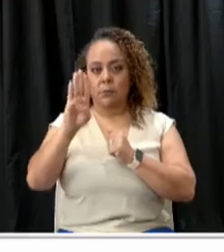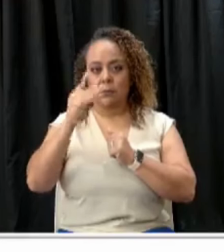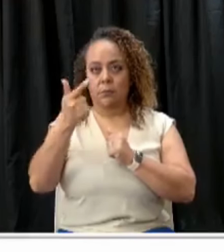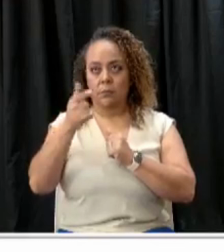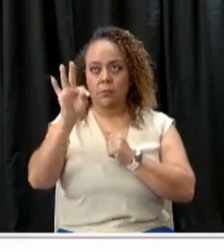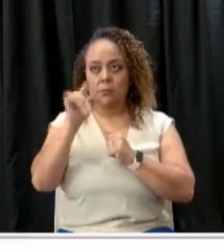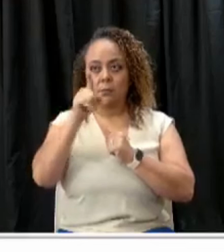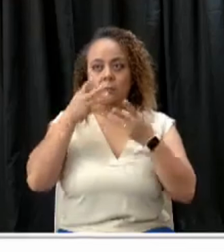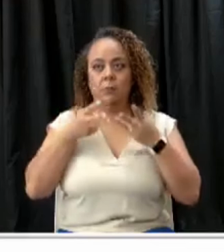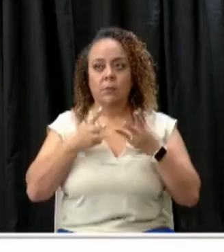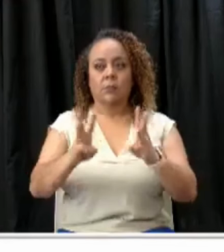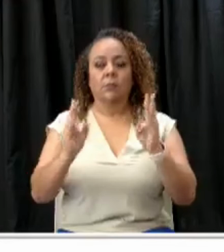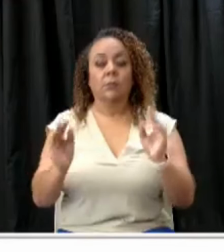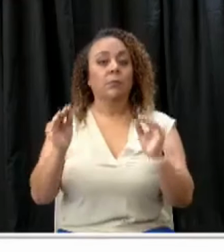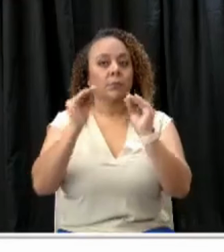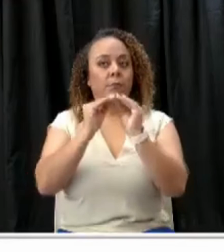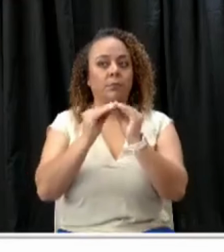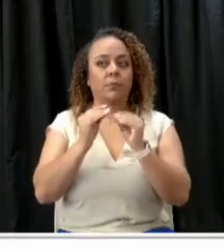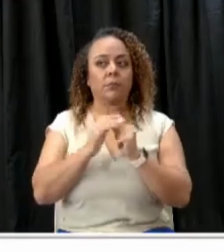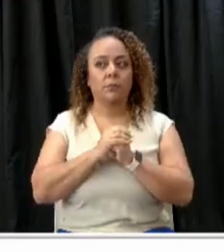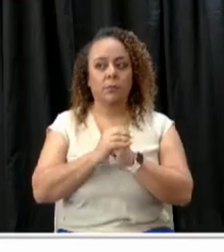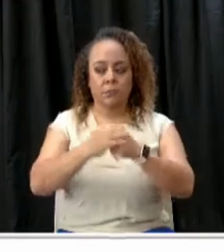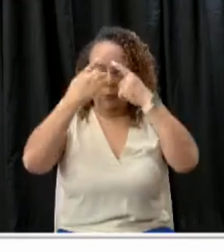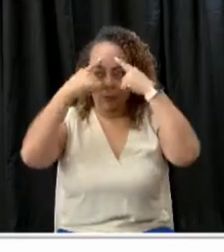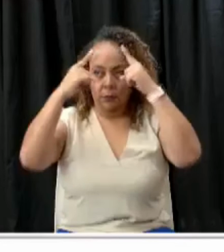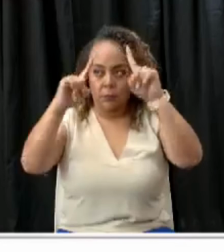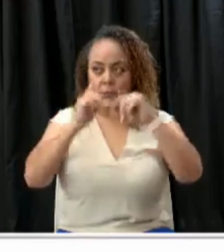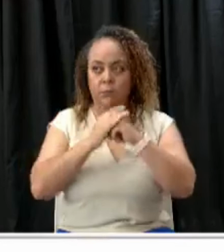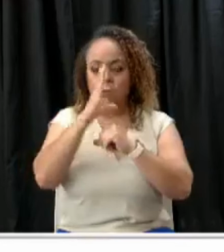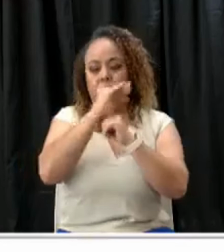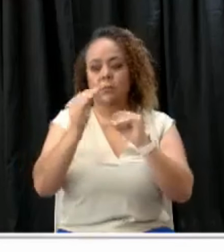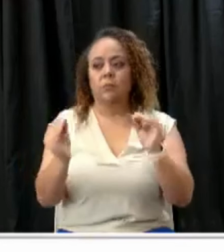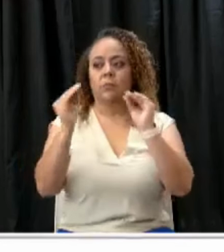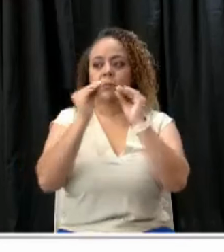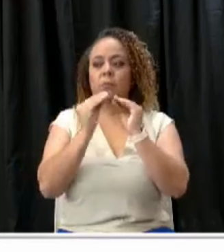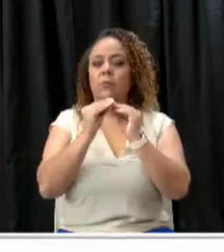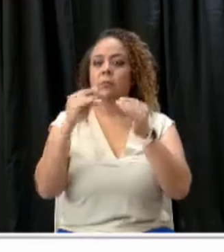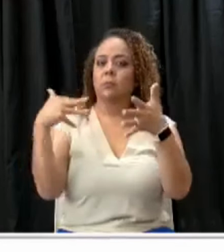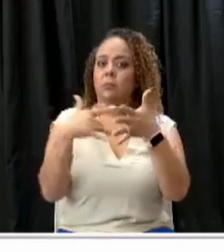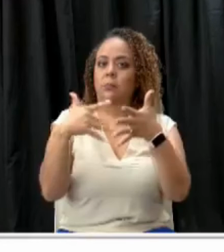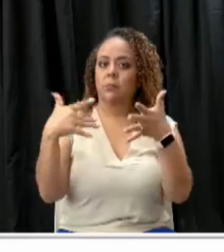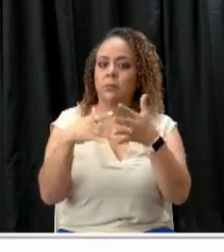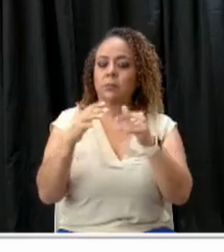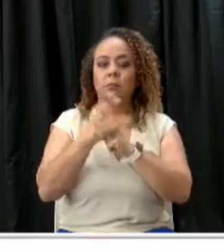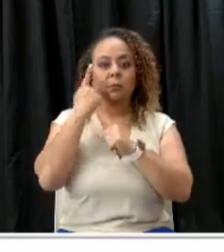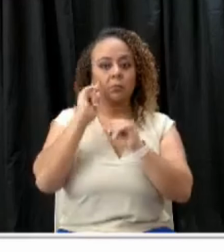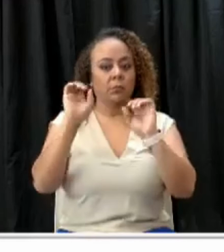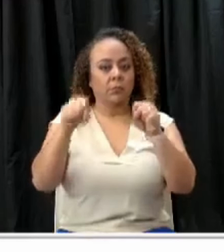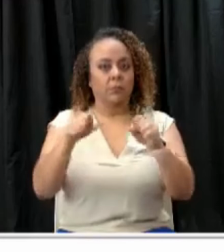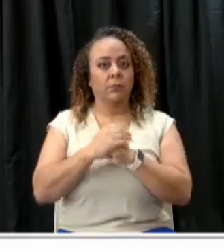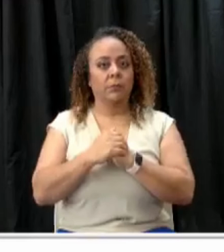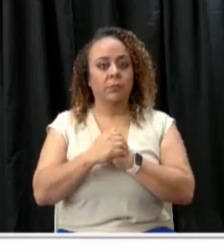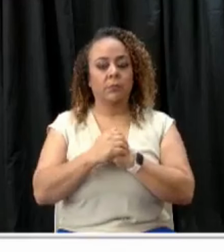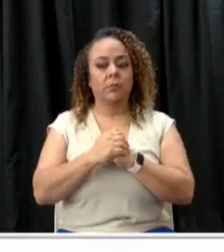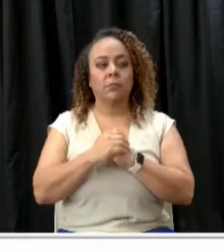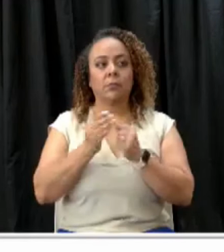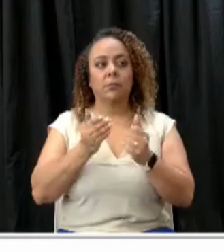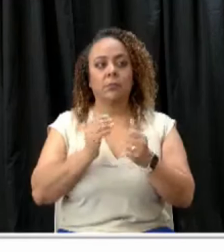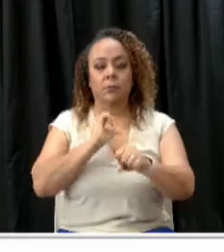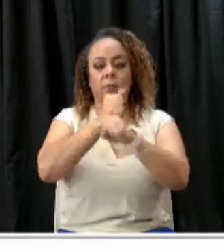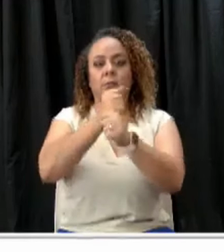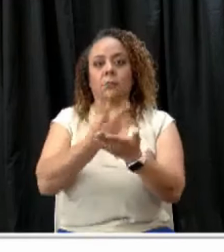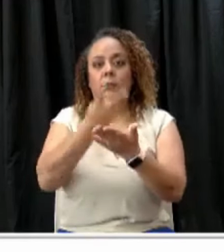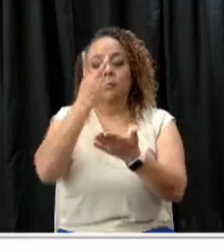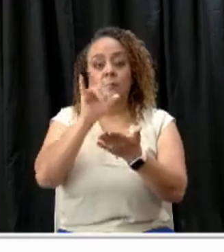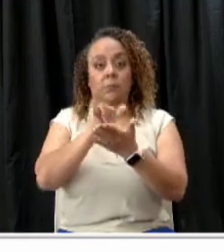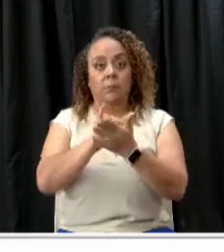de los métodos más populares y mayormente estudiados para poder ponerle un valor a esa